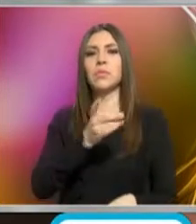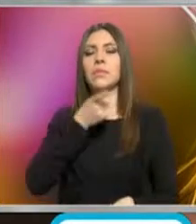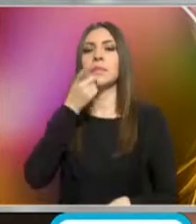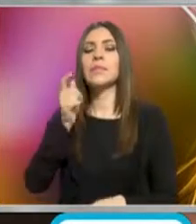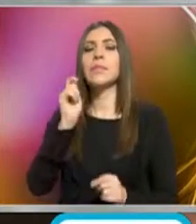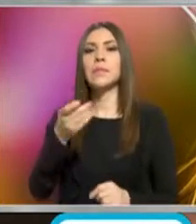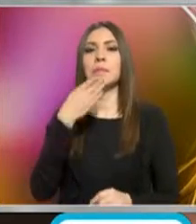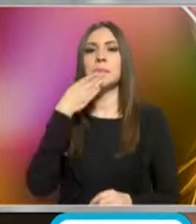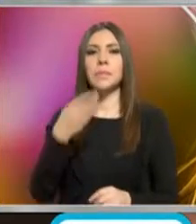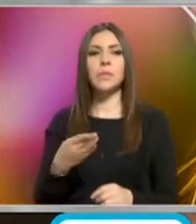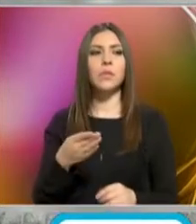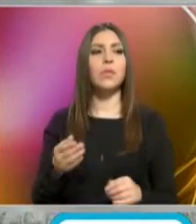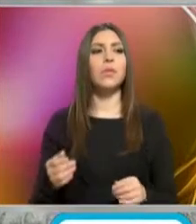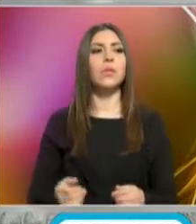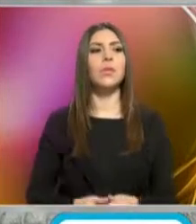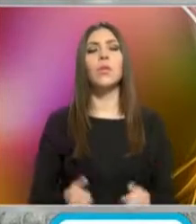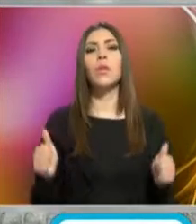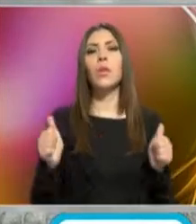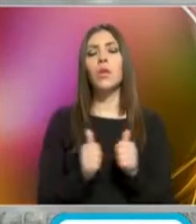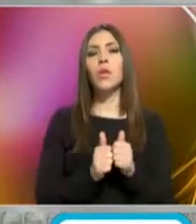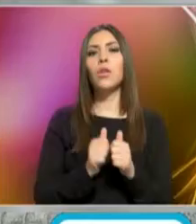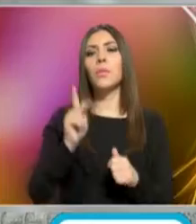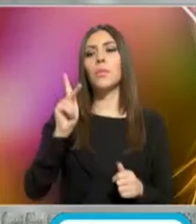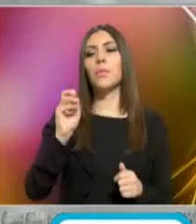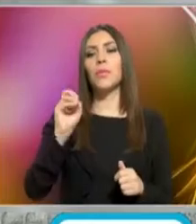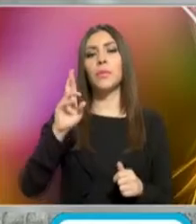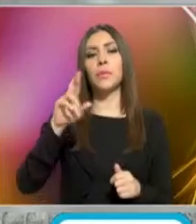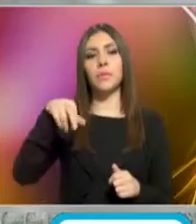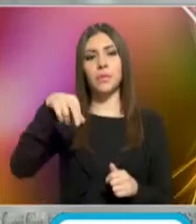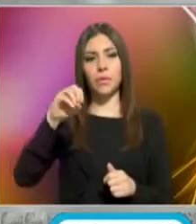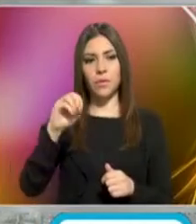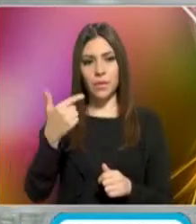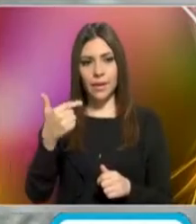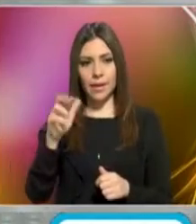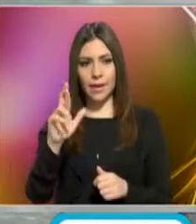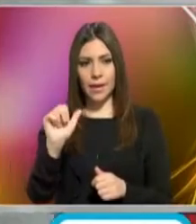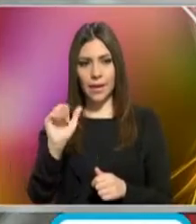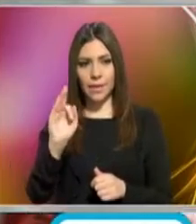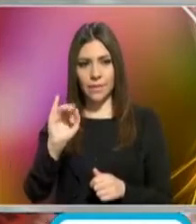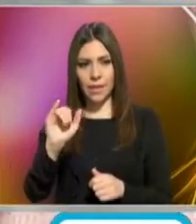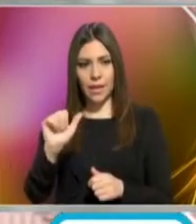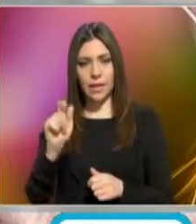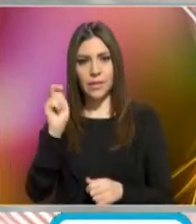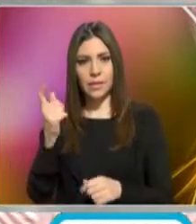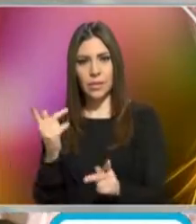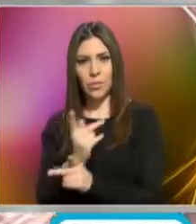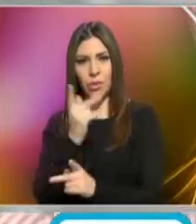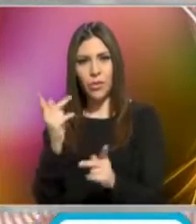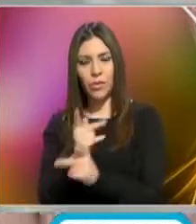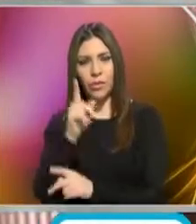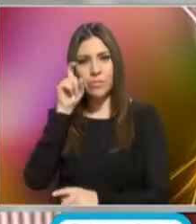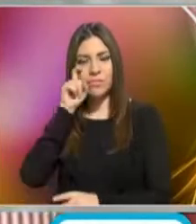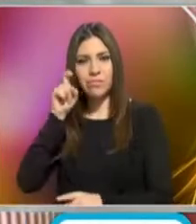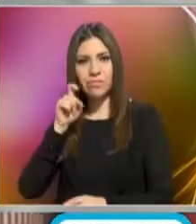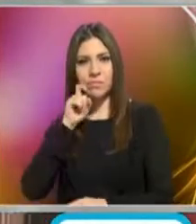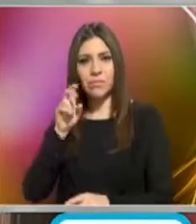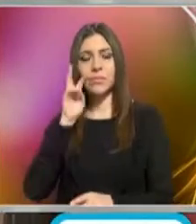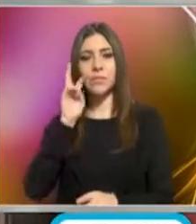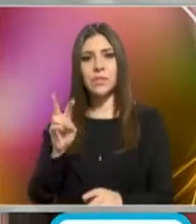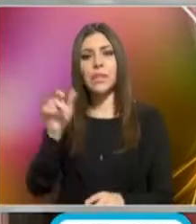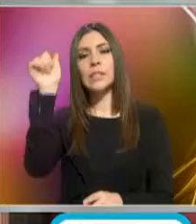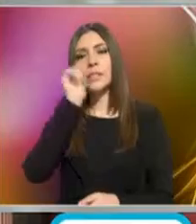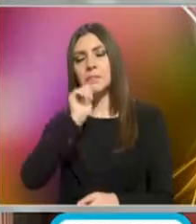expresarnos bien con la pornografía. Claro, bueno, la pornografía ha existido siempre. La pornografía en